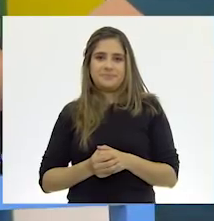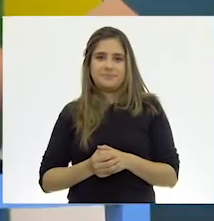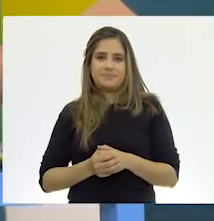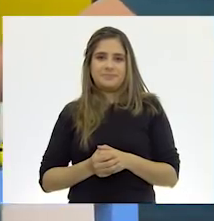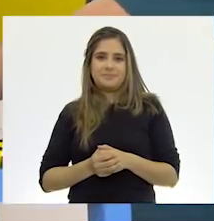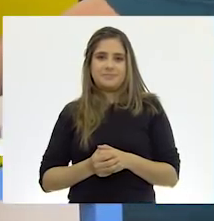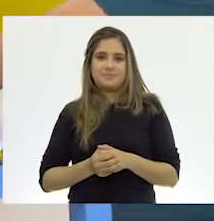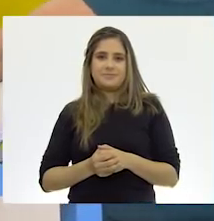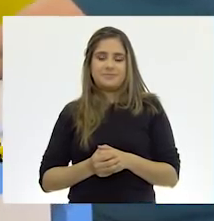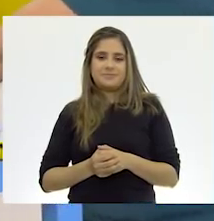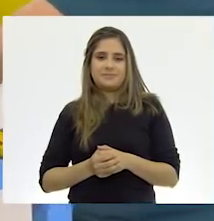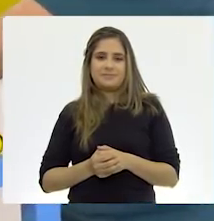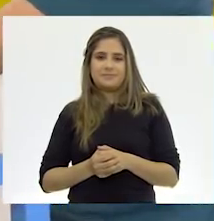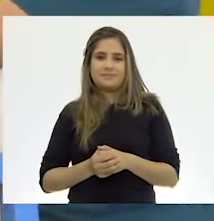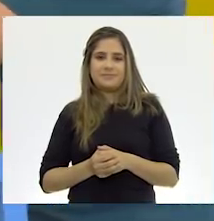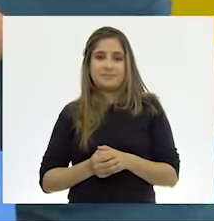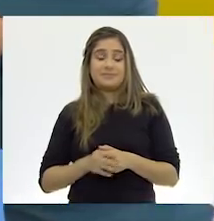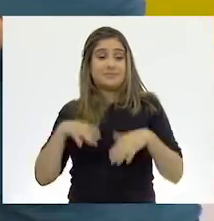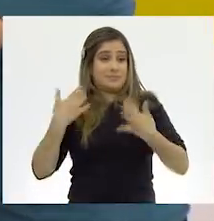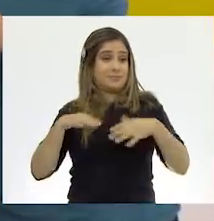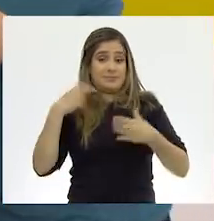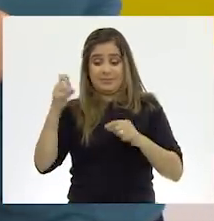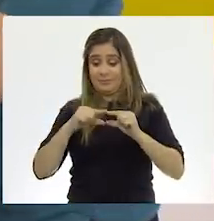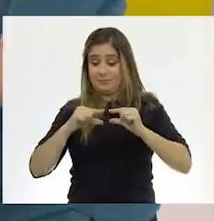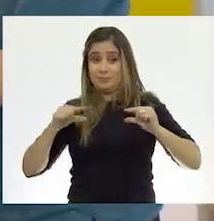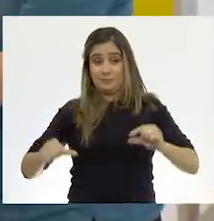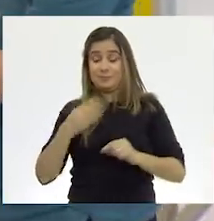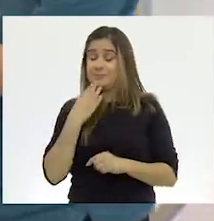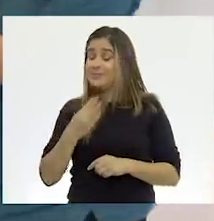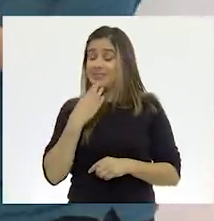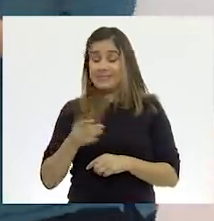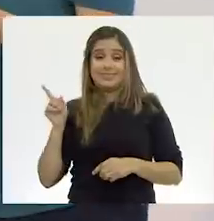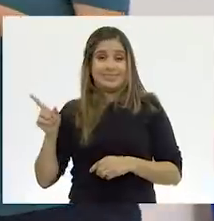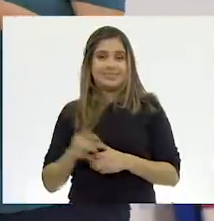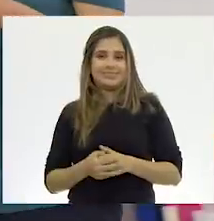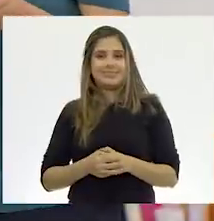No me picó. ¡Ay, qué suerte me están dando las niñas y los niños, eh!